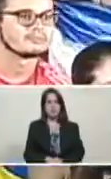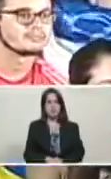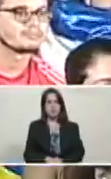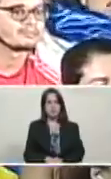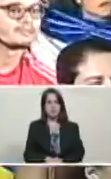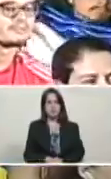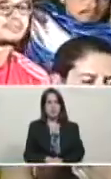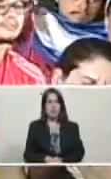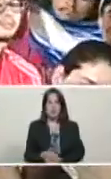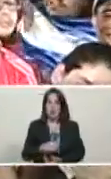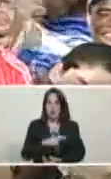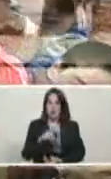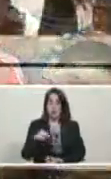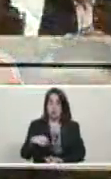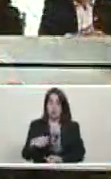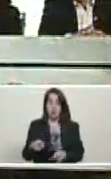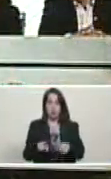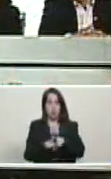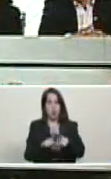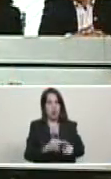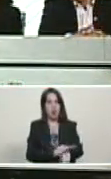y si somos hermanos